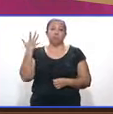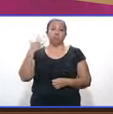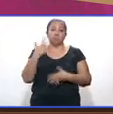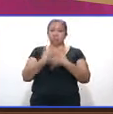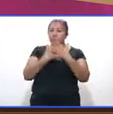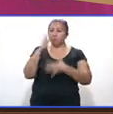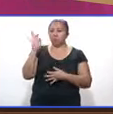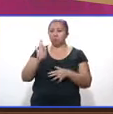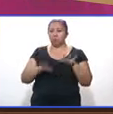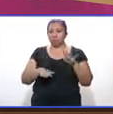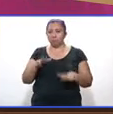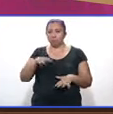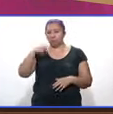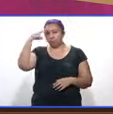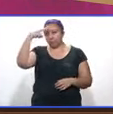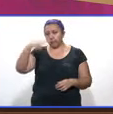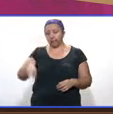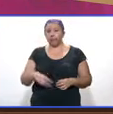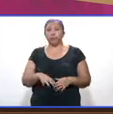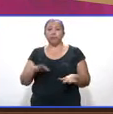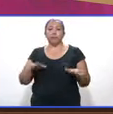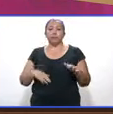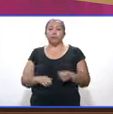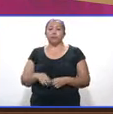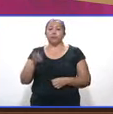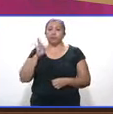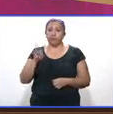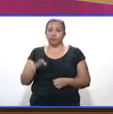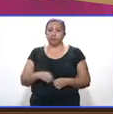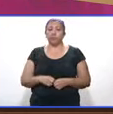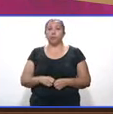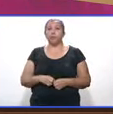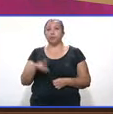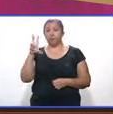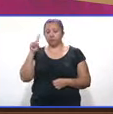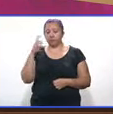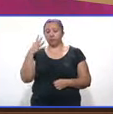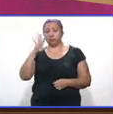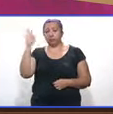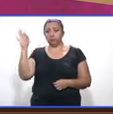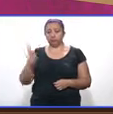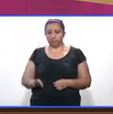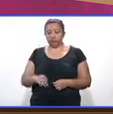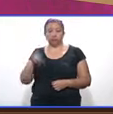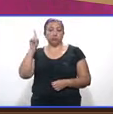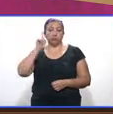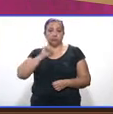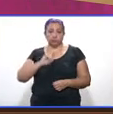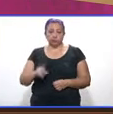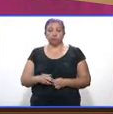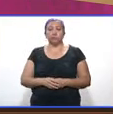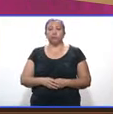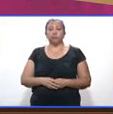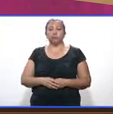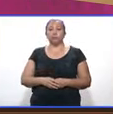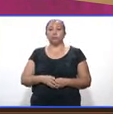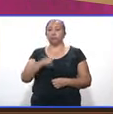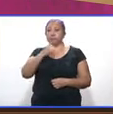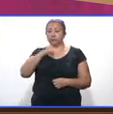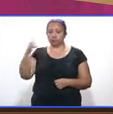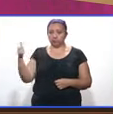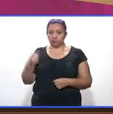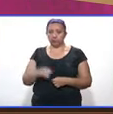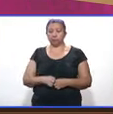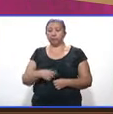15%. En México específicamente se estima que afecta a cerca de 35% de las mujeres infértiles. Cada año,